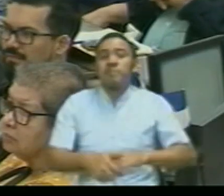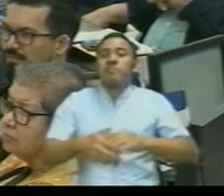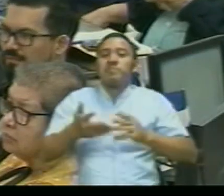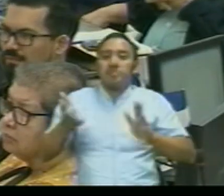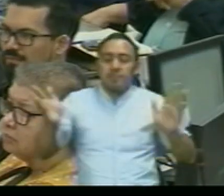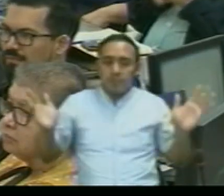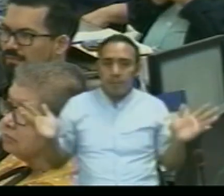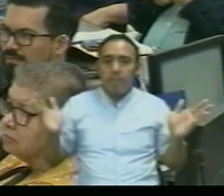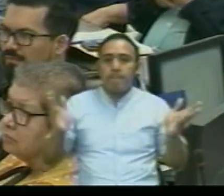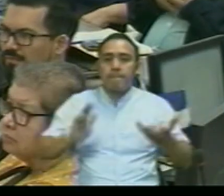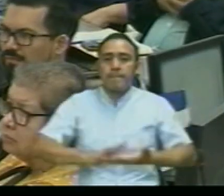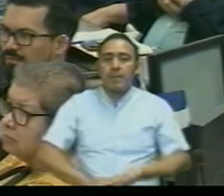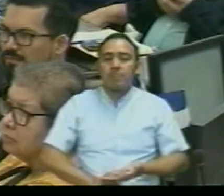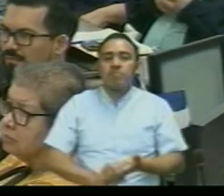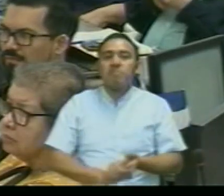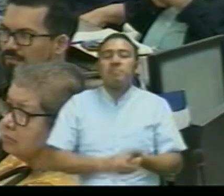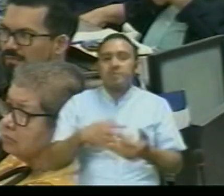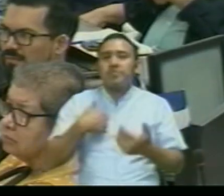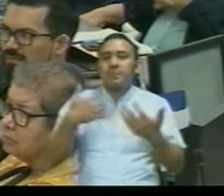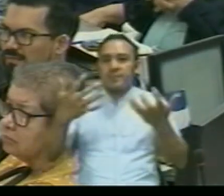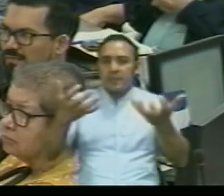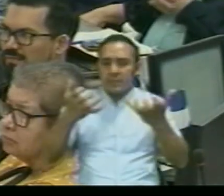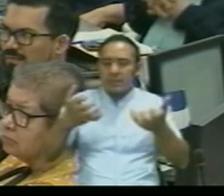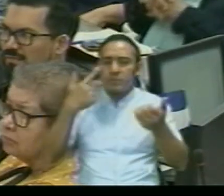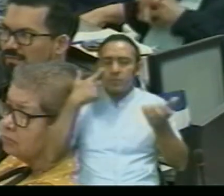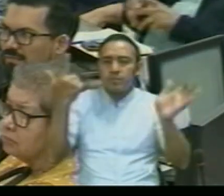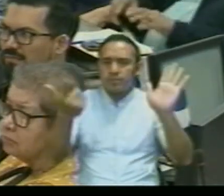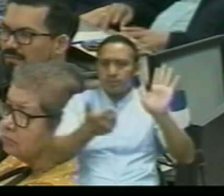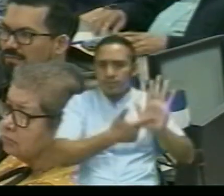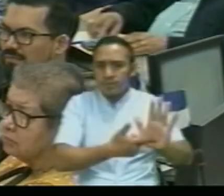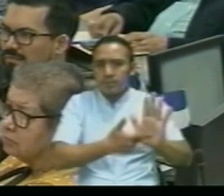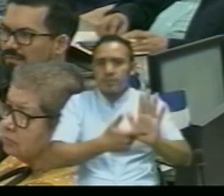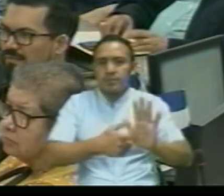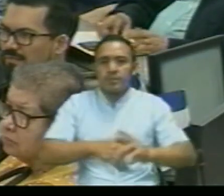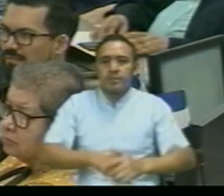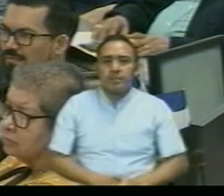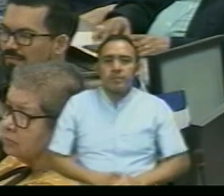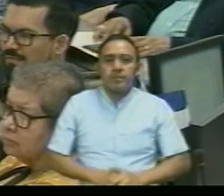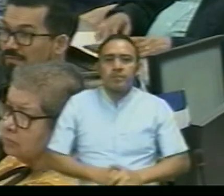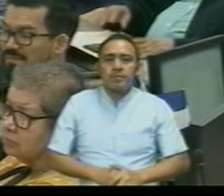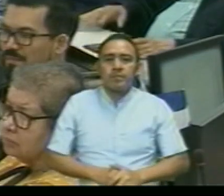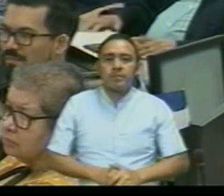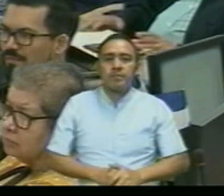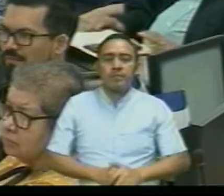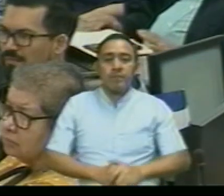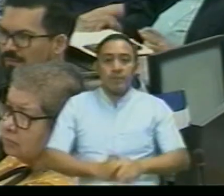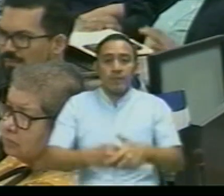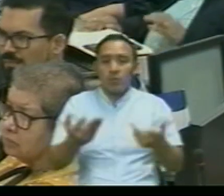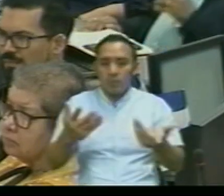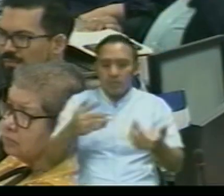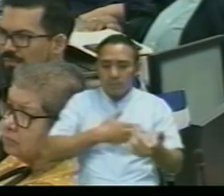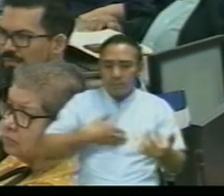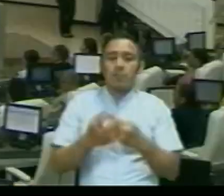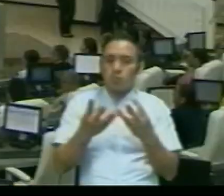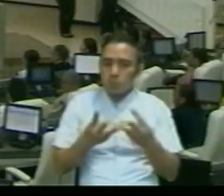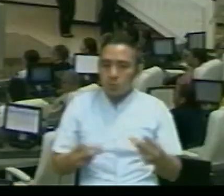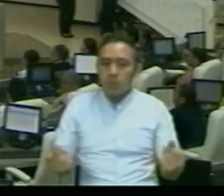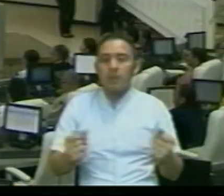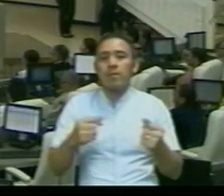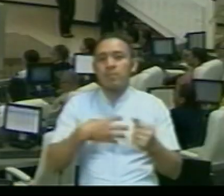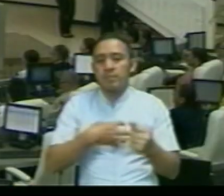el compañero Iván Acosta, coordinador del Gabinete de Producción, Consumo y Comercio, todos los rubros